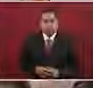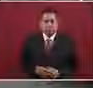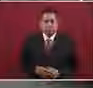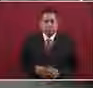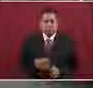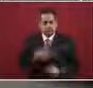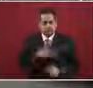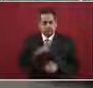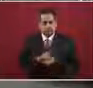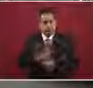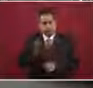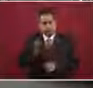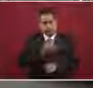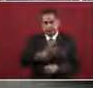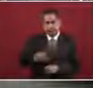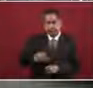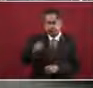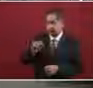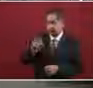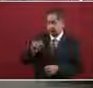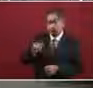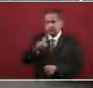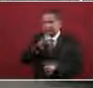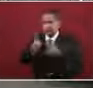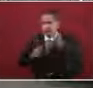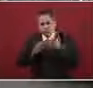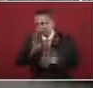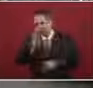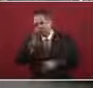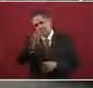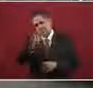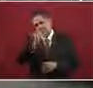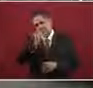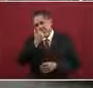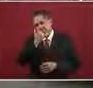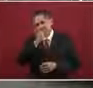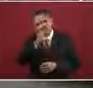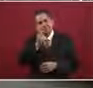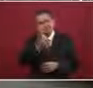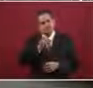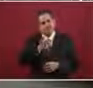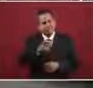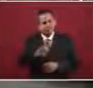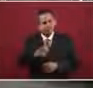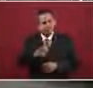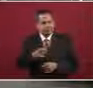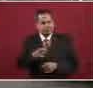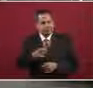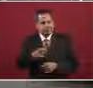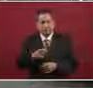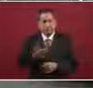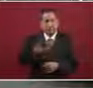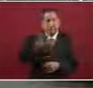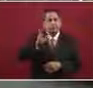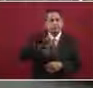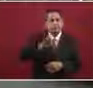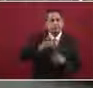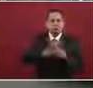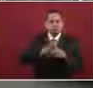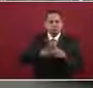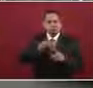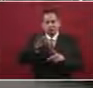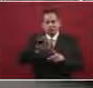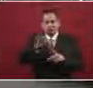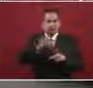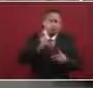Buenos días, presidente. Alberto Rodríguez, de CDP Noticias. Pero no fue precisamente la inclusión de estos plurinominales que abrió,